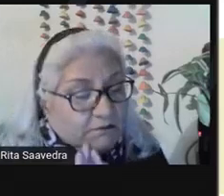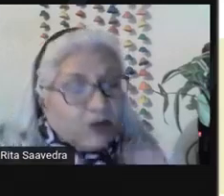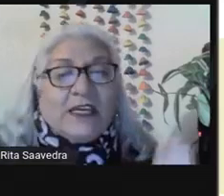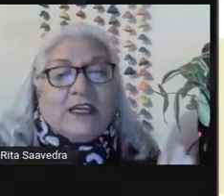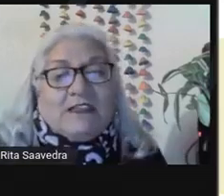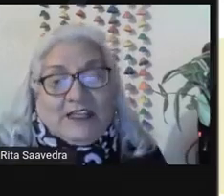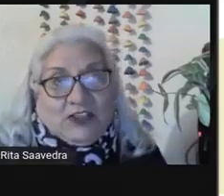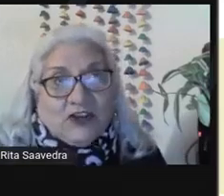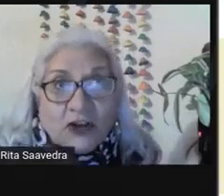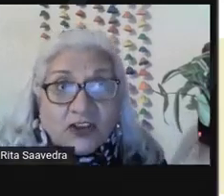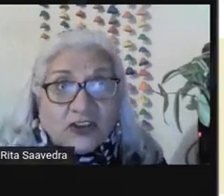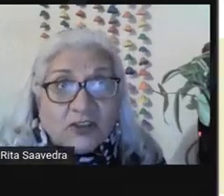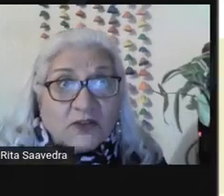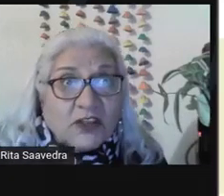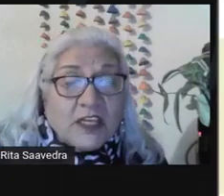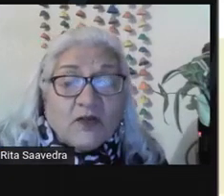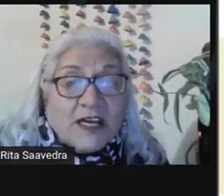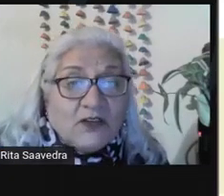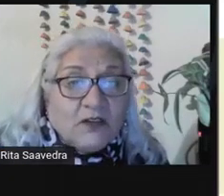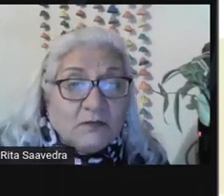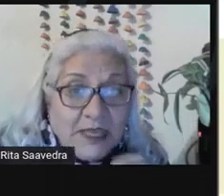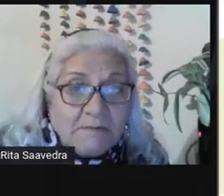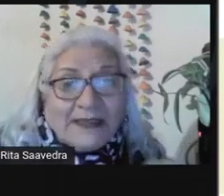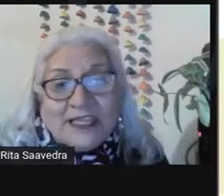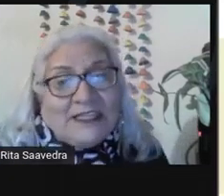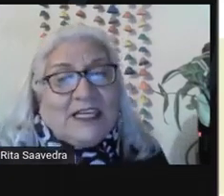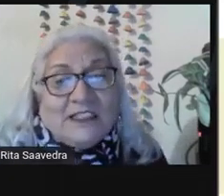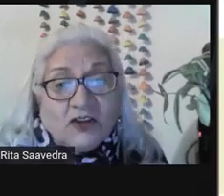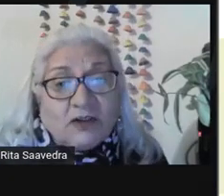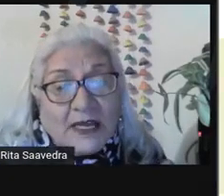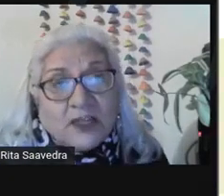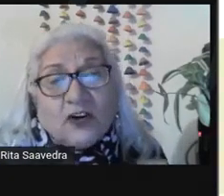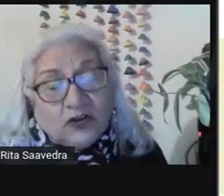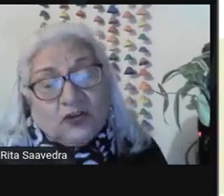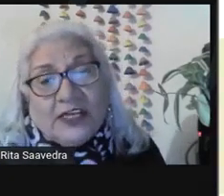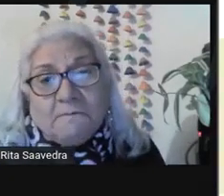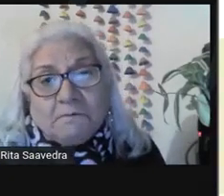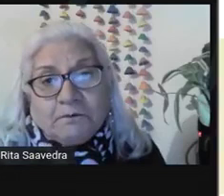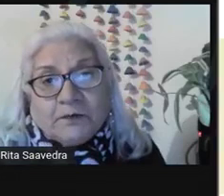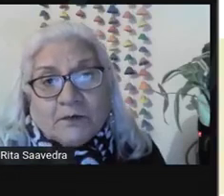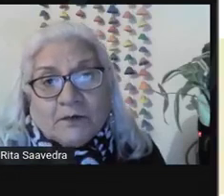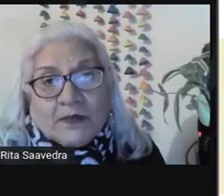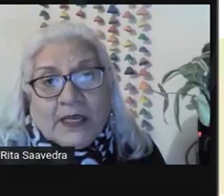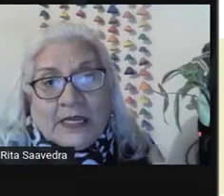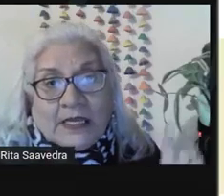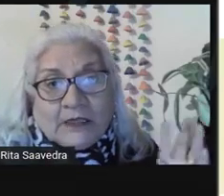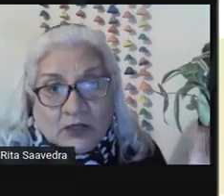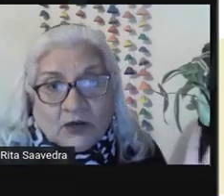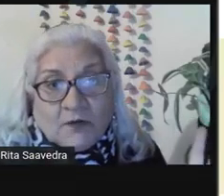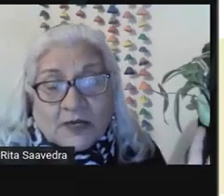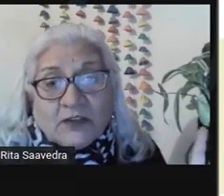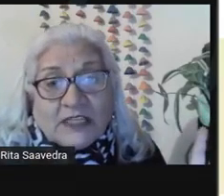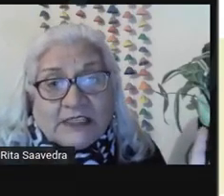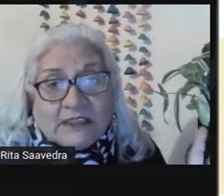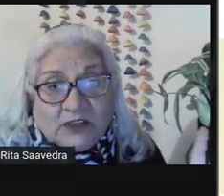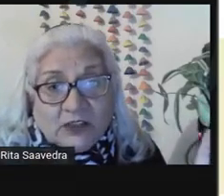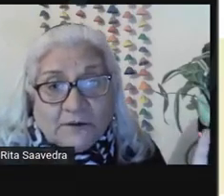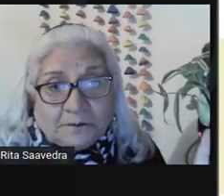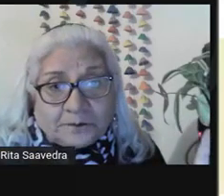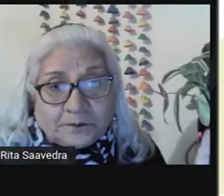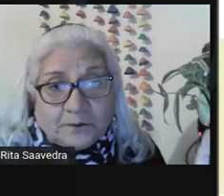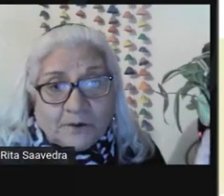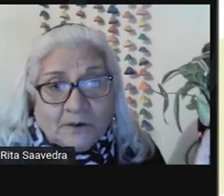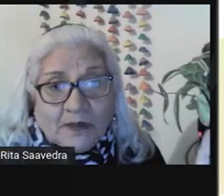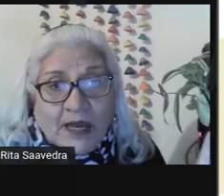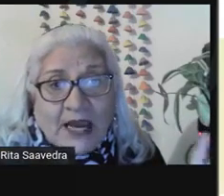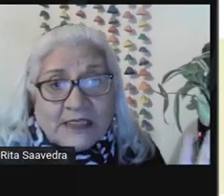ahora está muy en entredicho, ¿no? Nosotros hemos tenido un caso bien patente, el señor Marín Condori, con el gobierno de